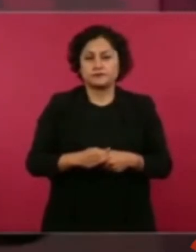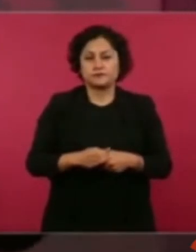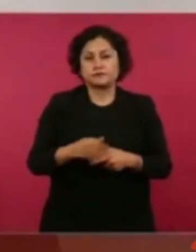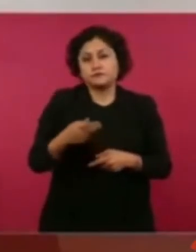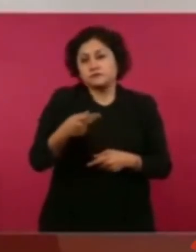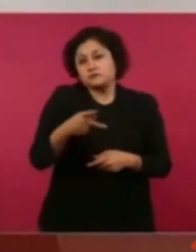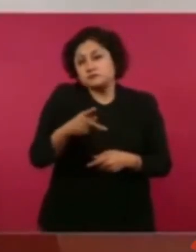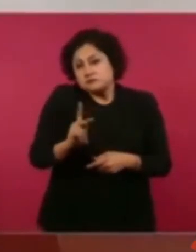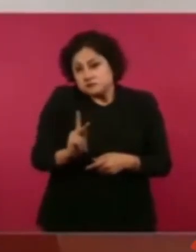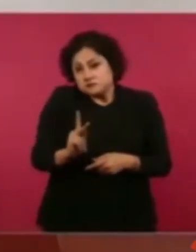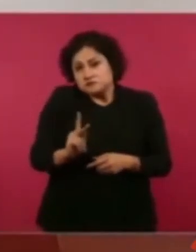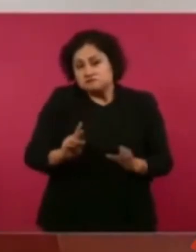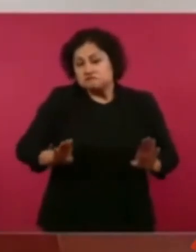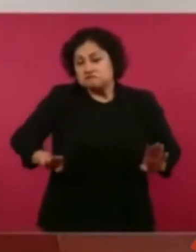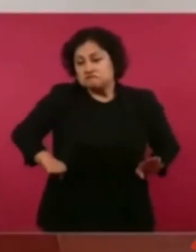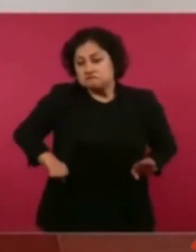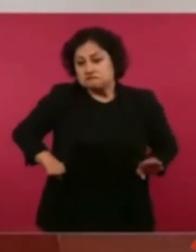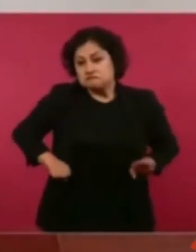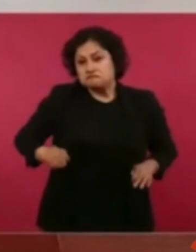Y